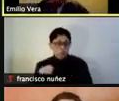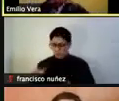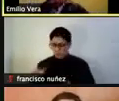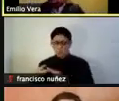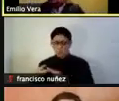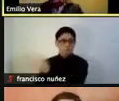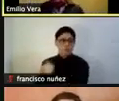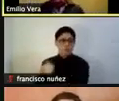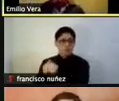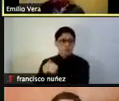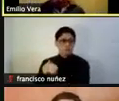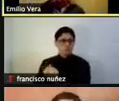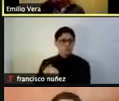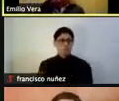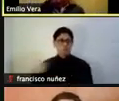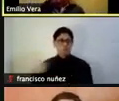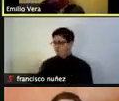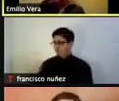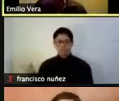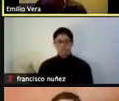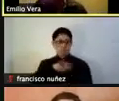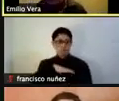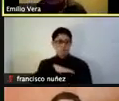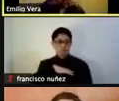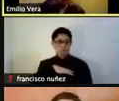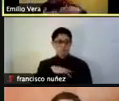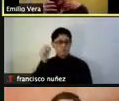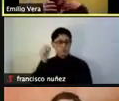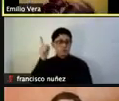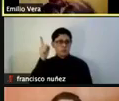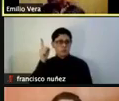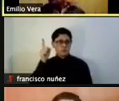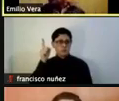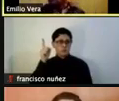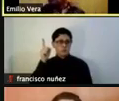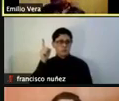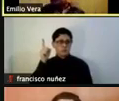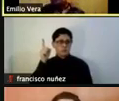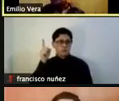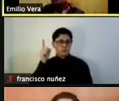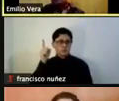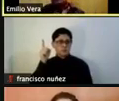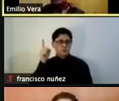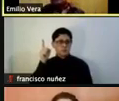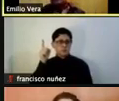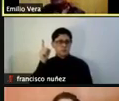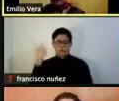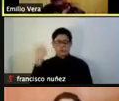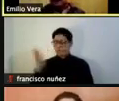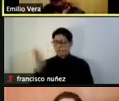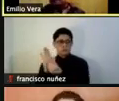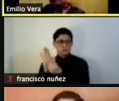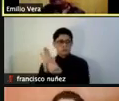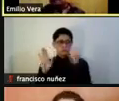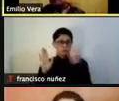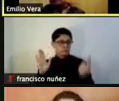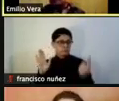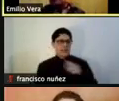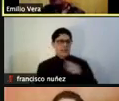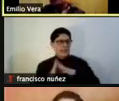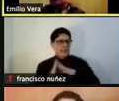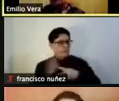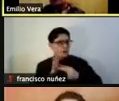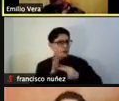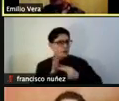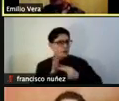capaces de interpretar y usar los datos perfectamente. El gran problema, el gran desafío es